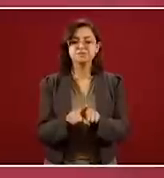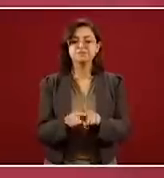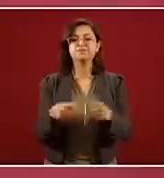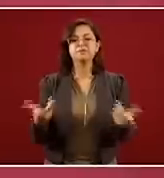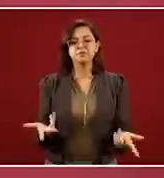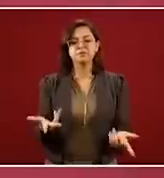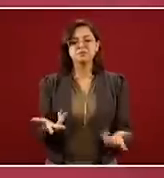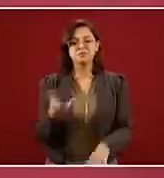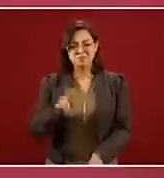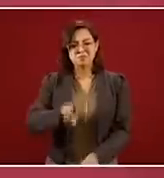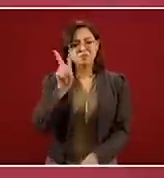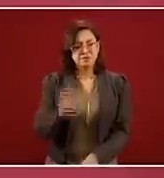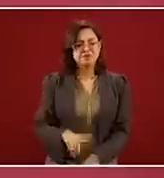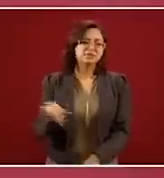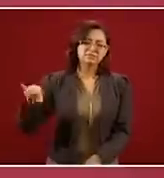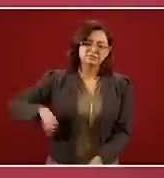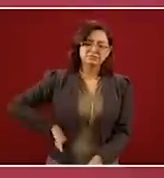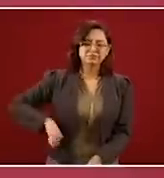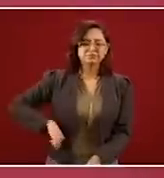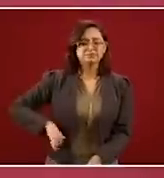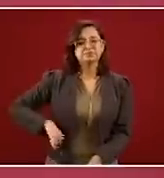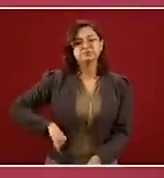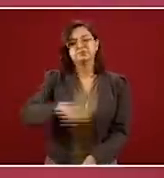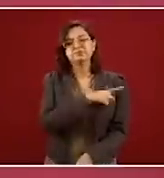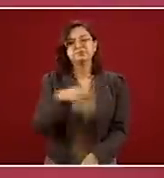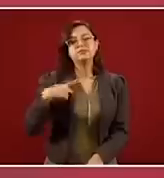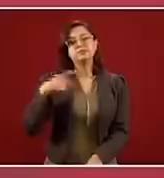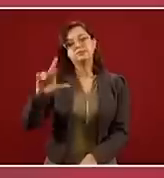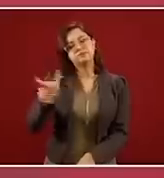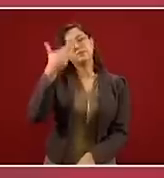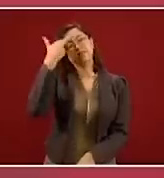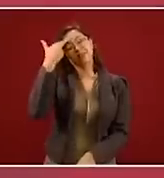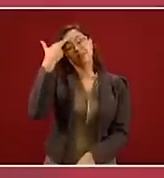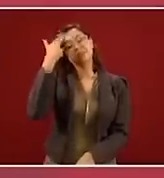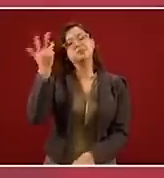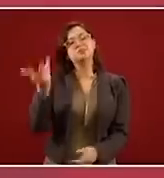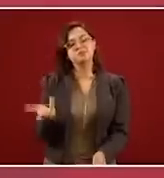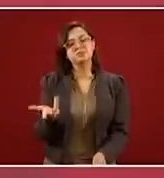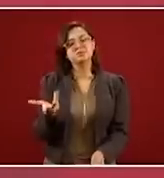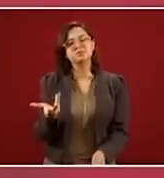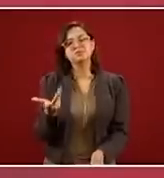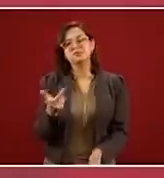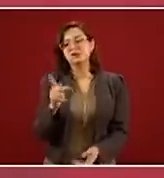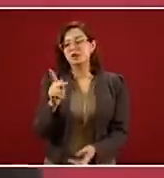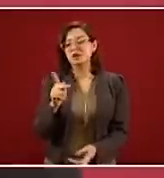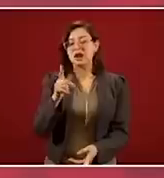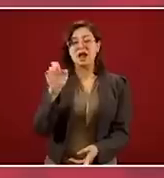es interesante recordar que querían acabar con